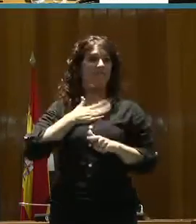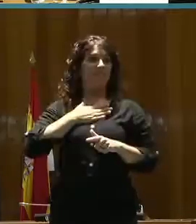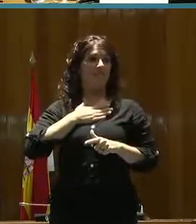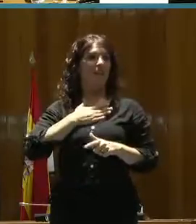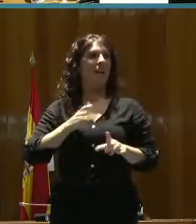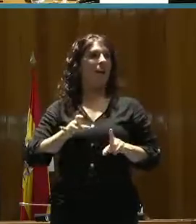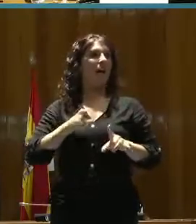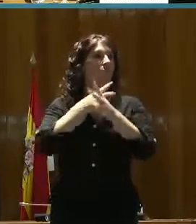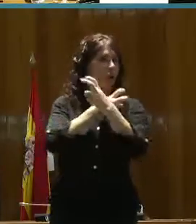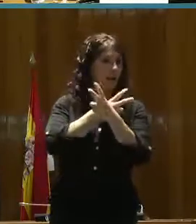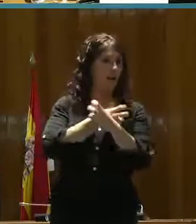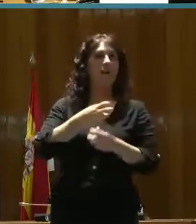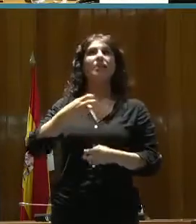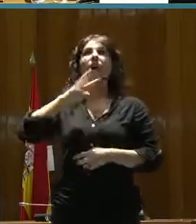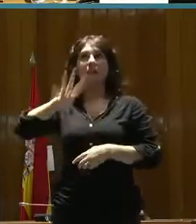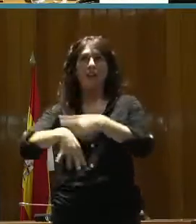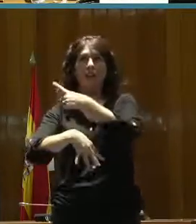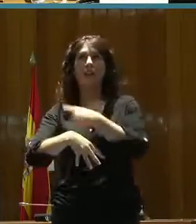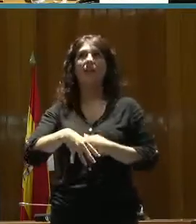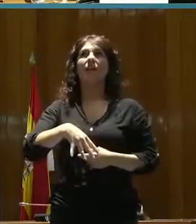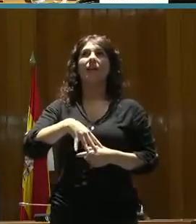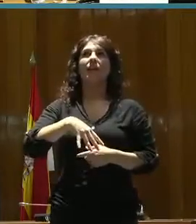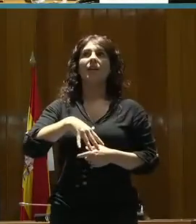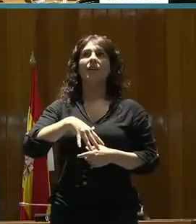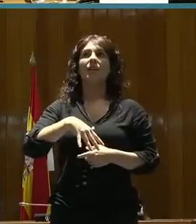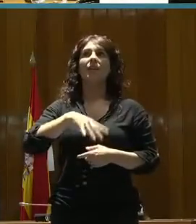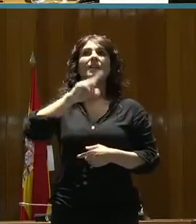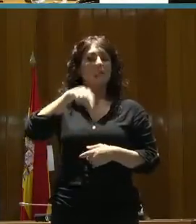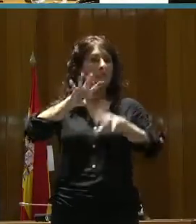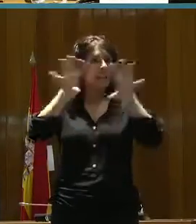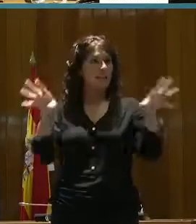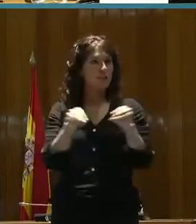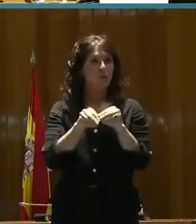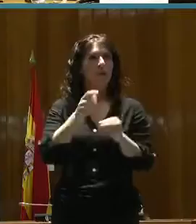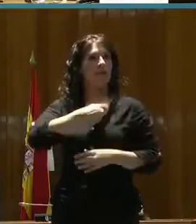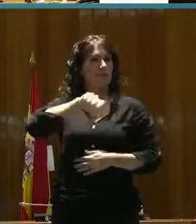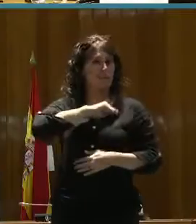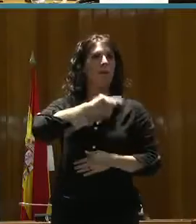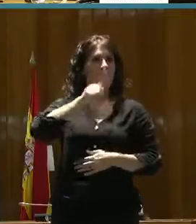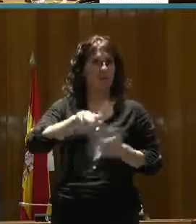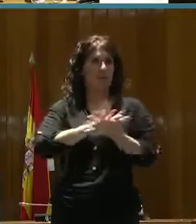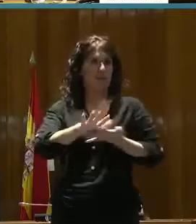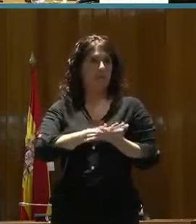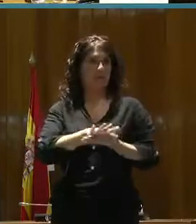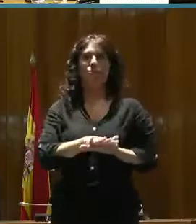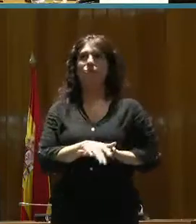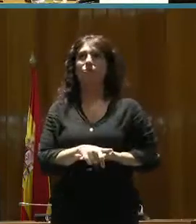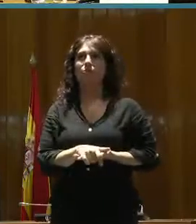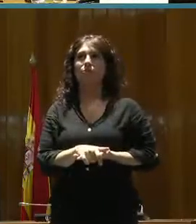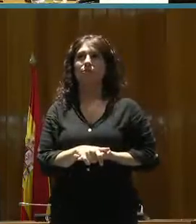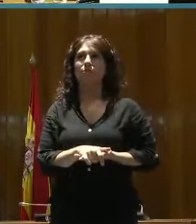austríaca, catalana, y existe también un resumen en lengua de signos española,